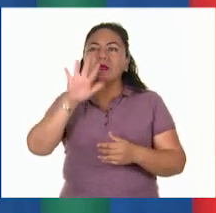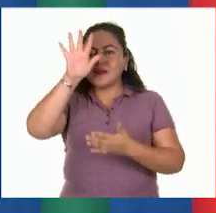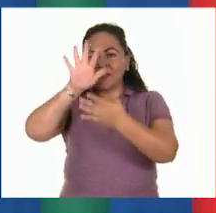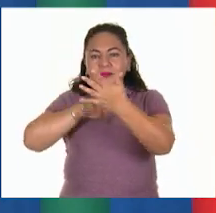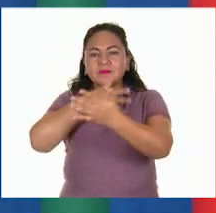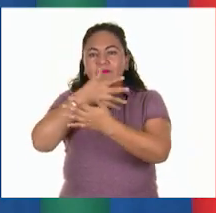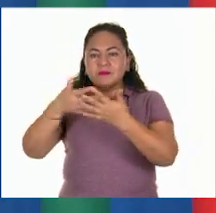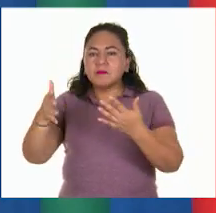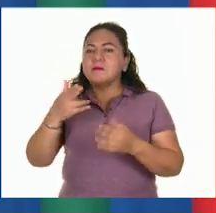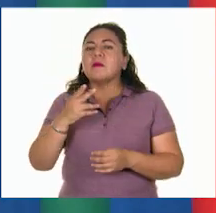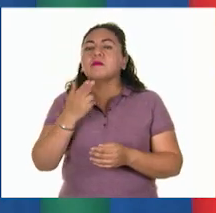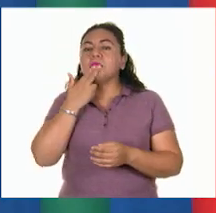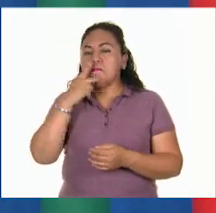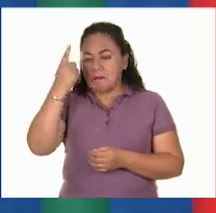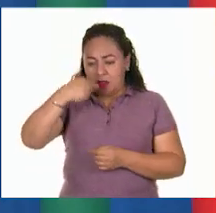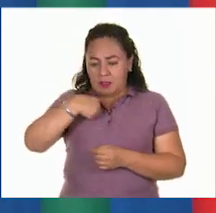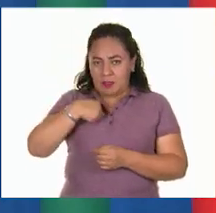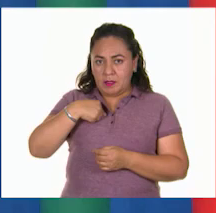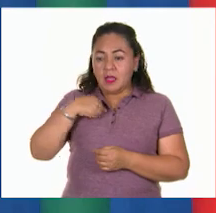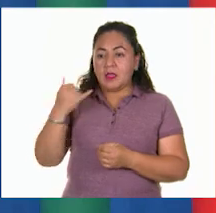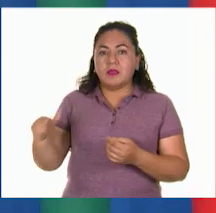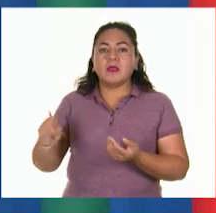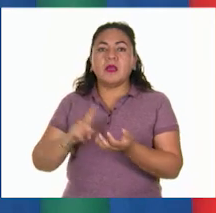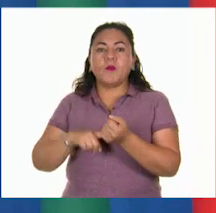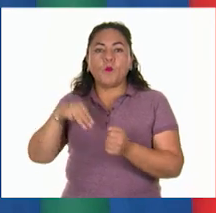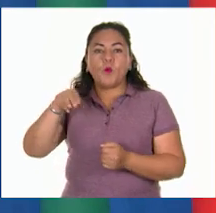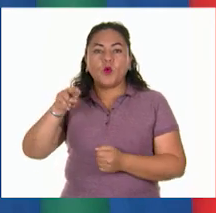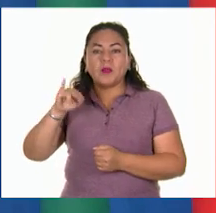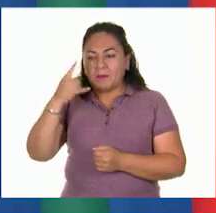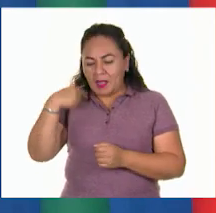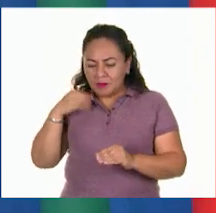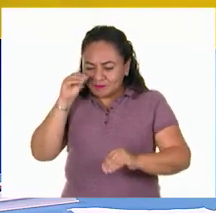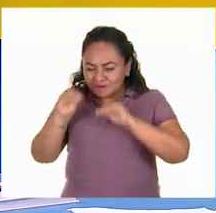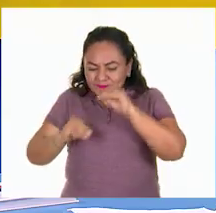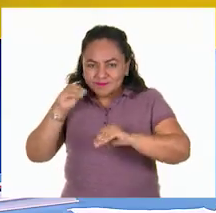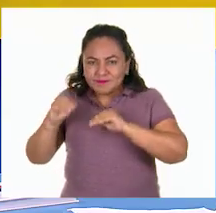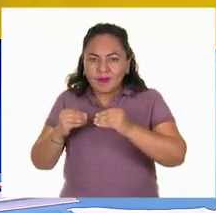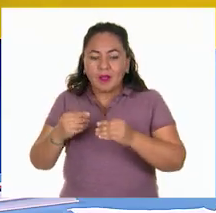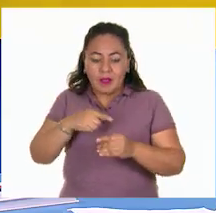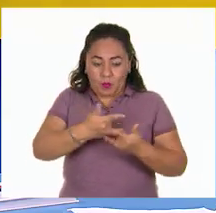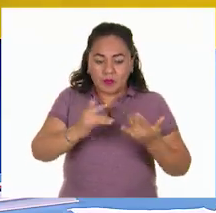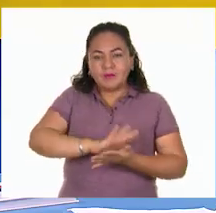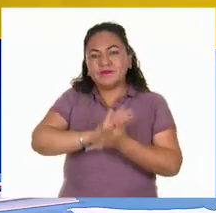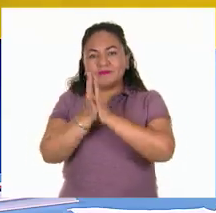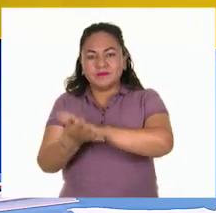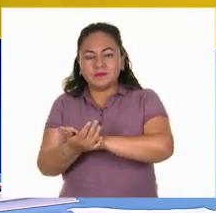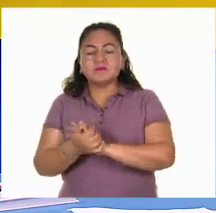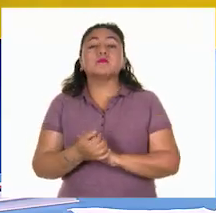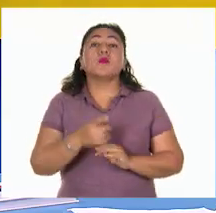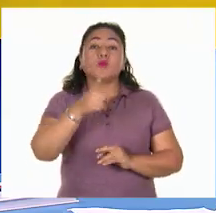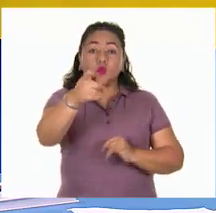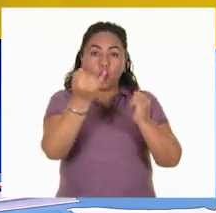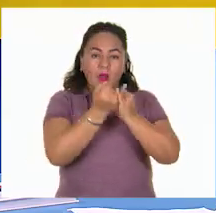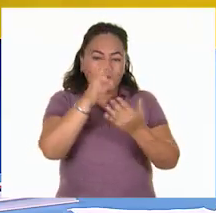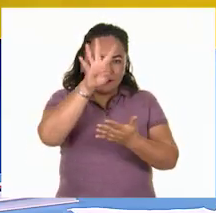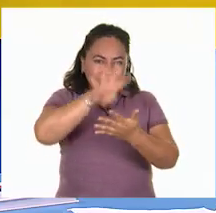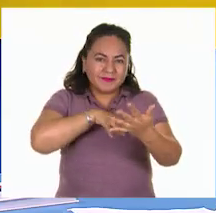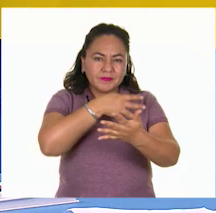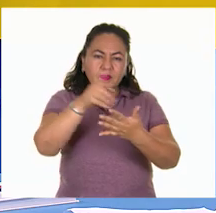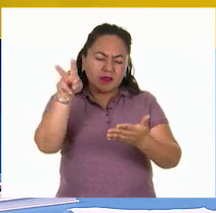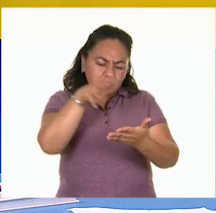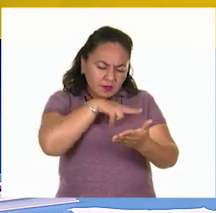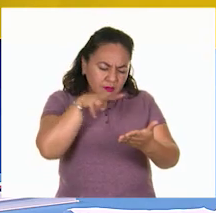nos sirvió a Mónica y a mí como guía para hacer la adaptación del cuento. En casa también revisen sus cuadros y enriquezcan